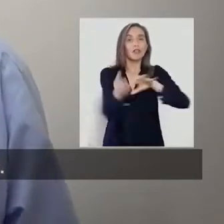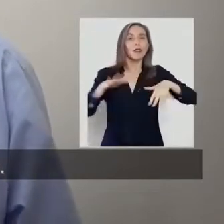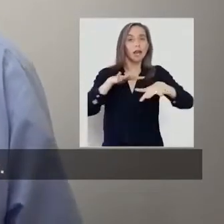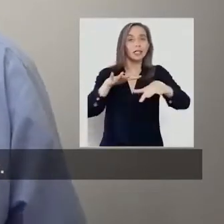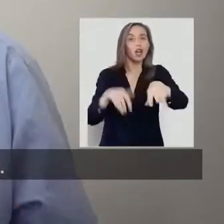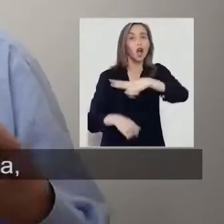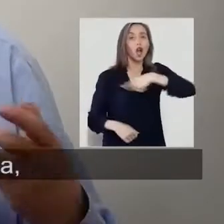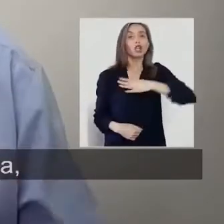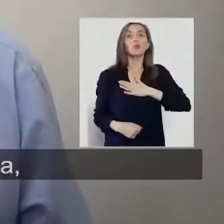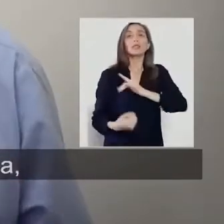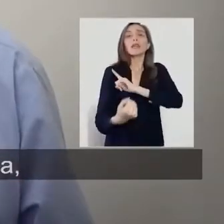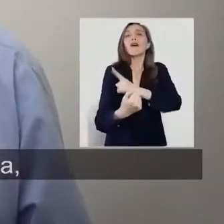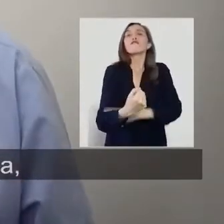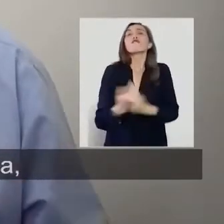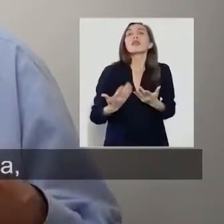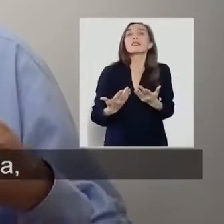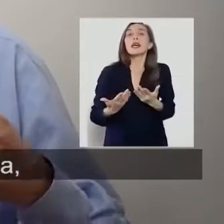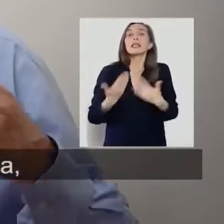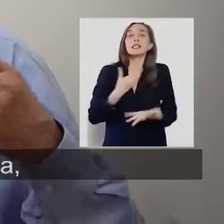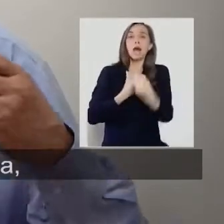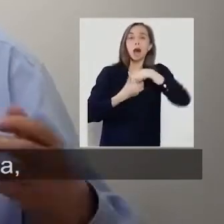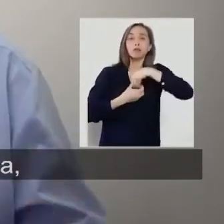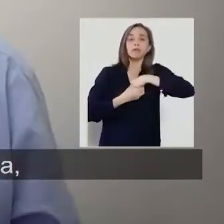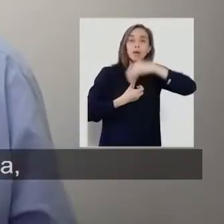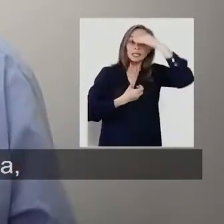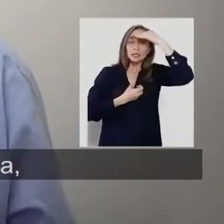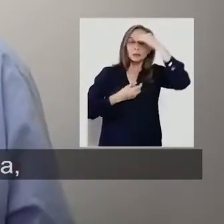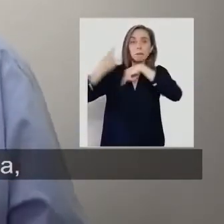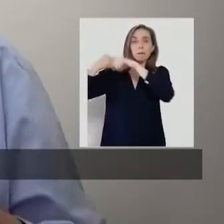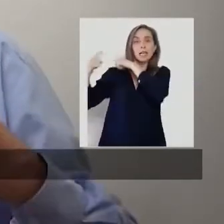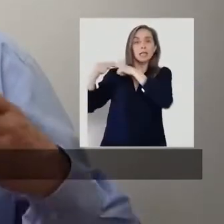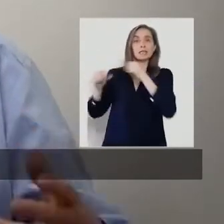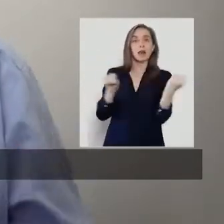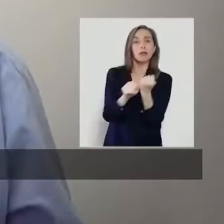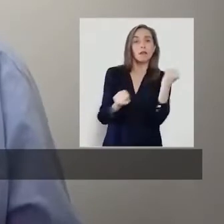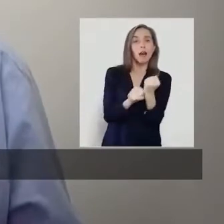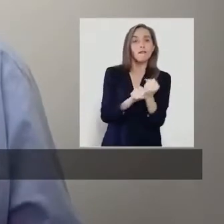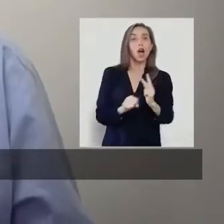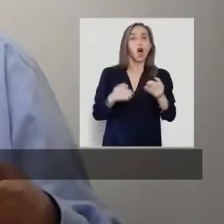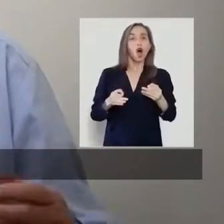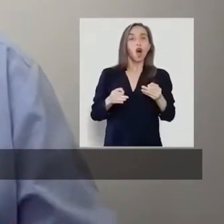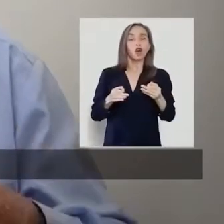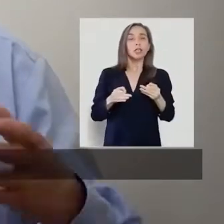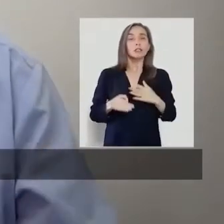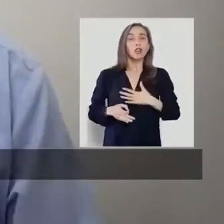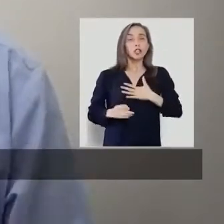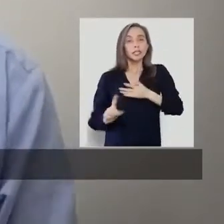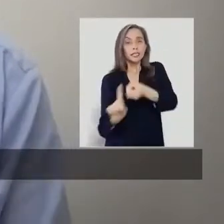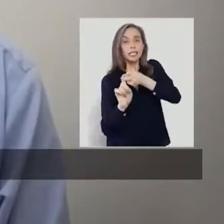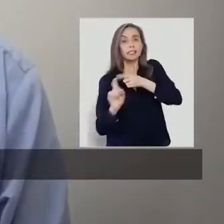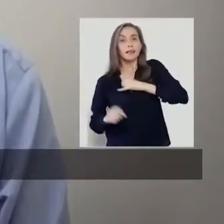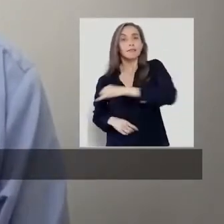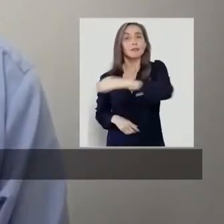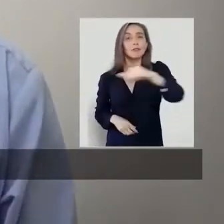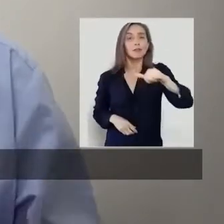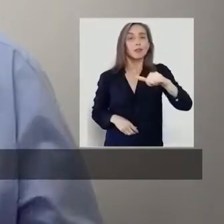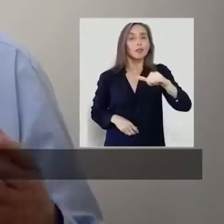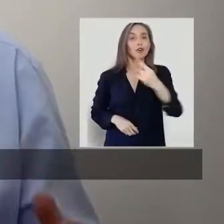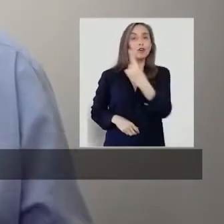Ríos. Nuestra fuerza está en la experiencia, el trabajo duro, honesto y con sentido